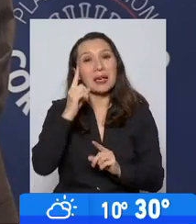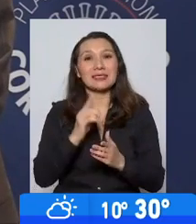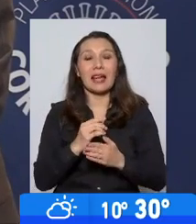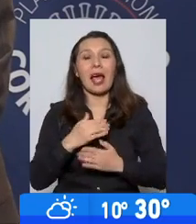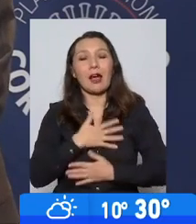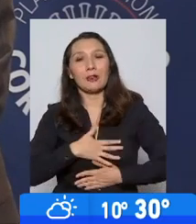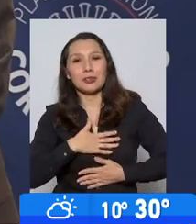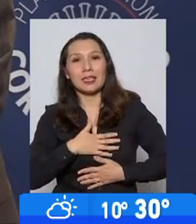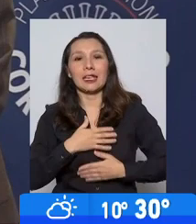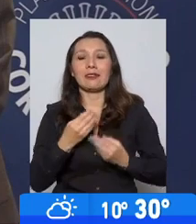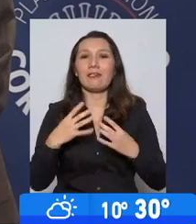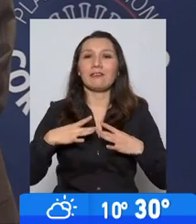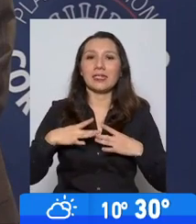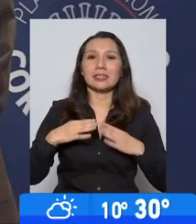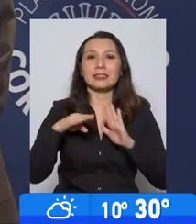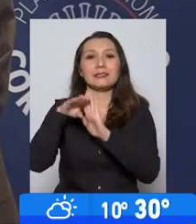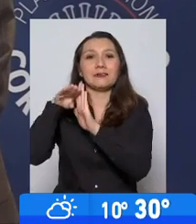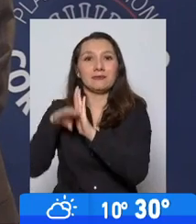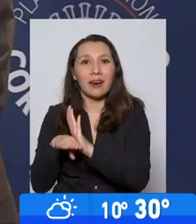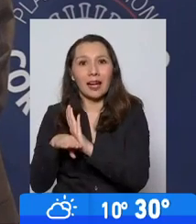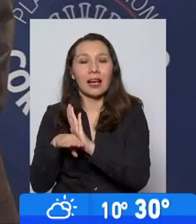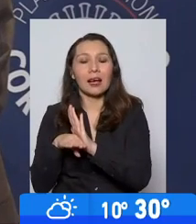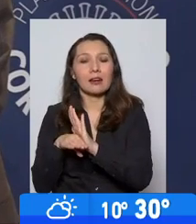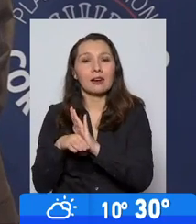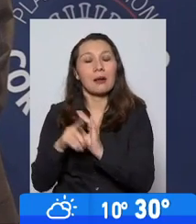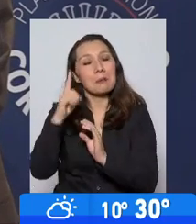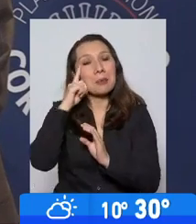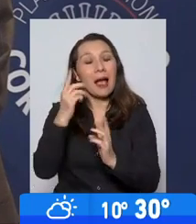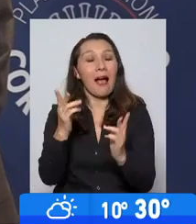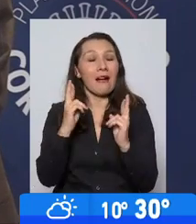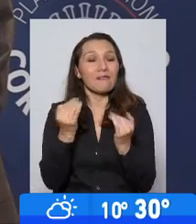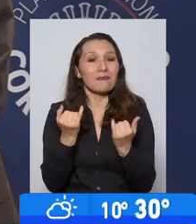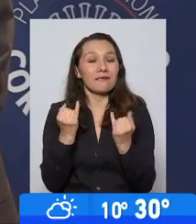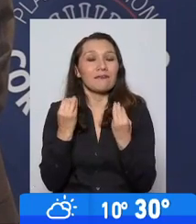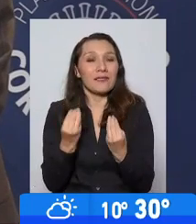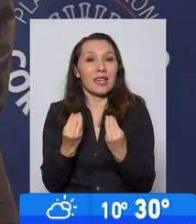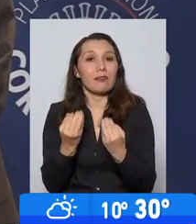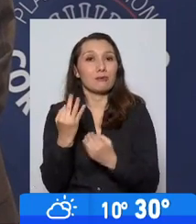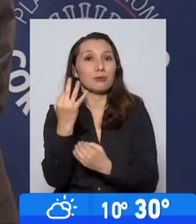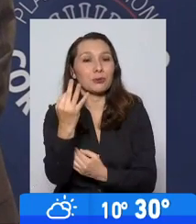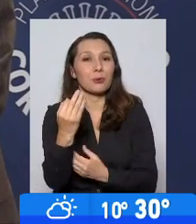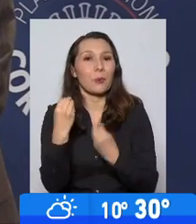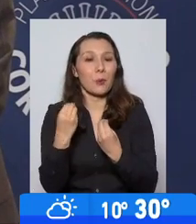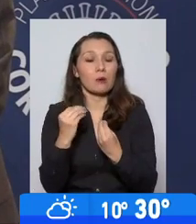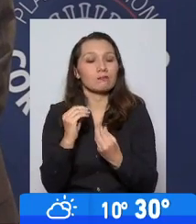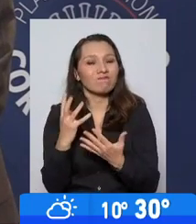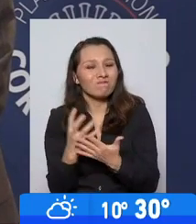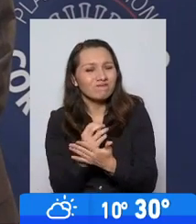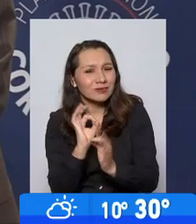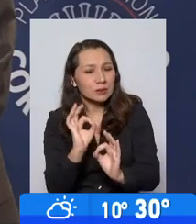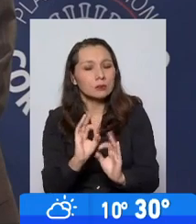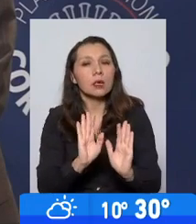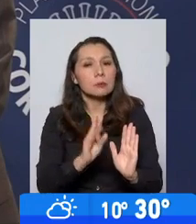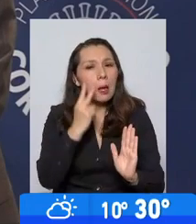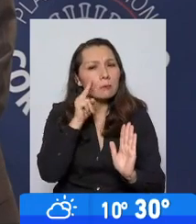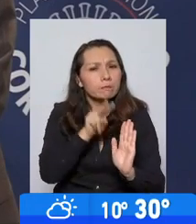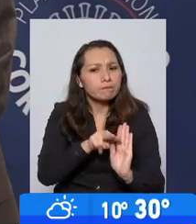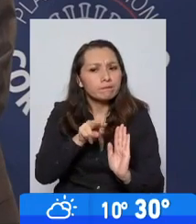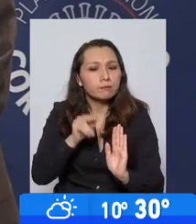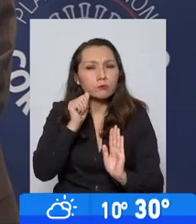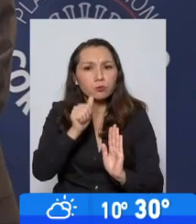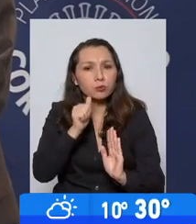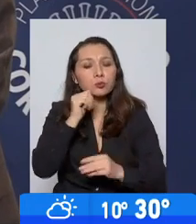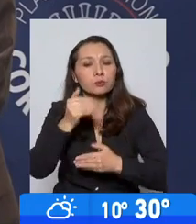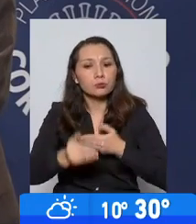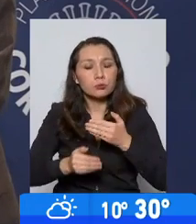número como una señal de esperanza sólida hasta que efectivamente